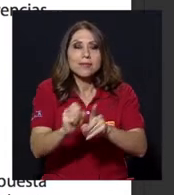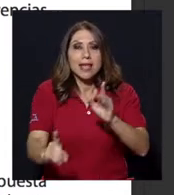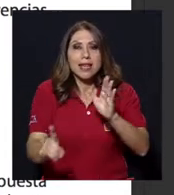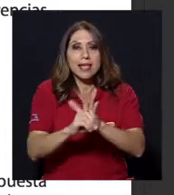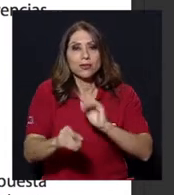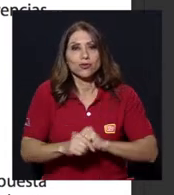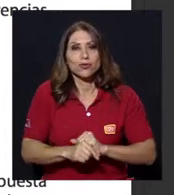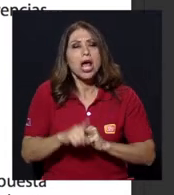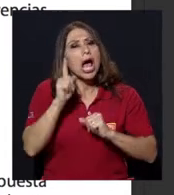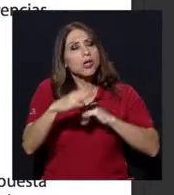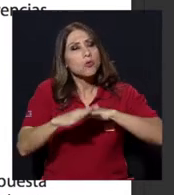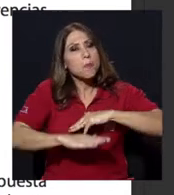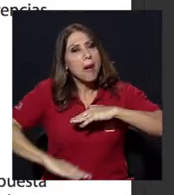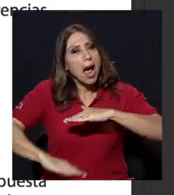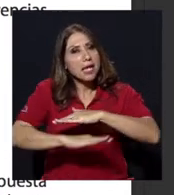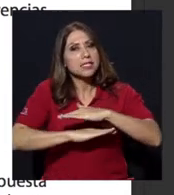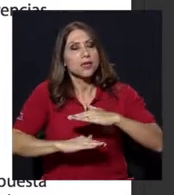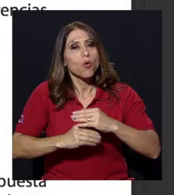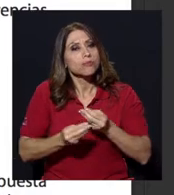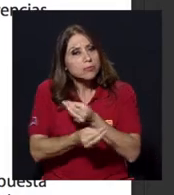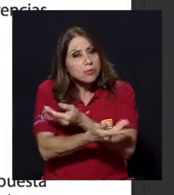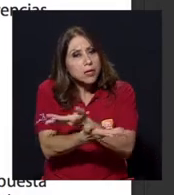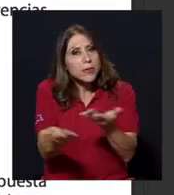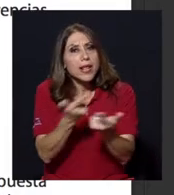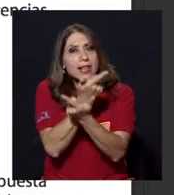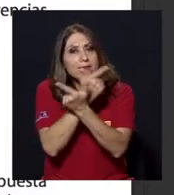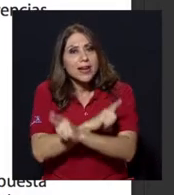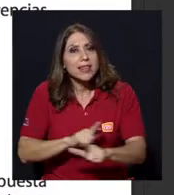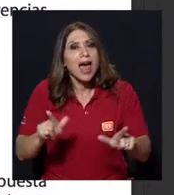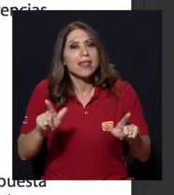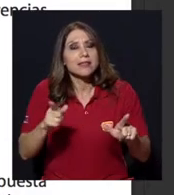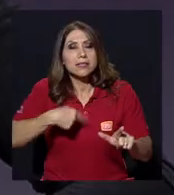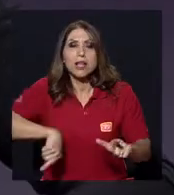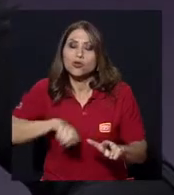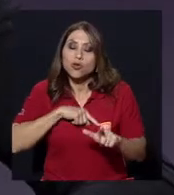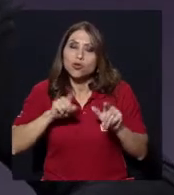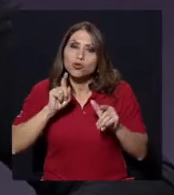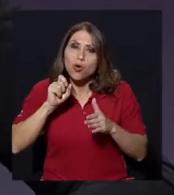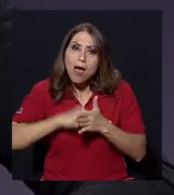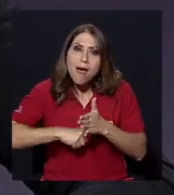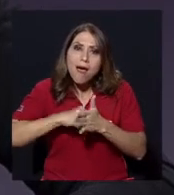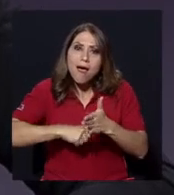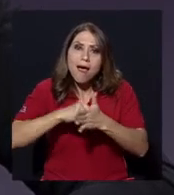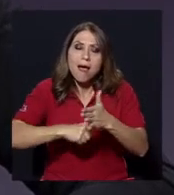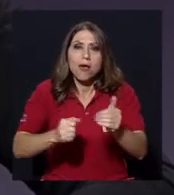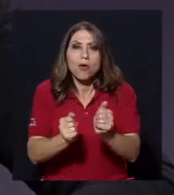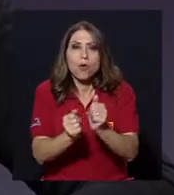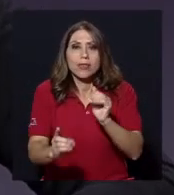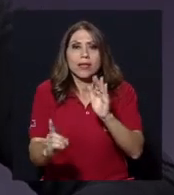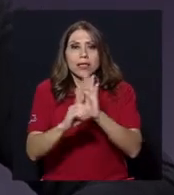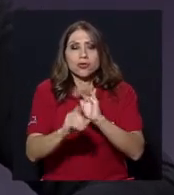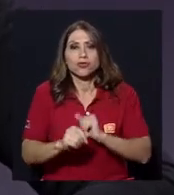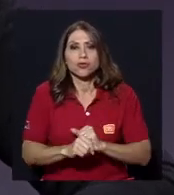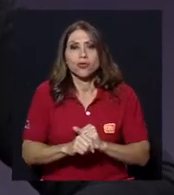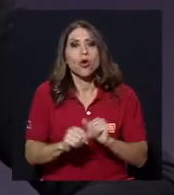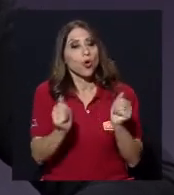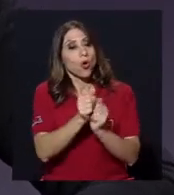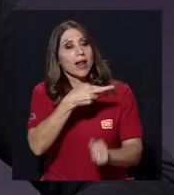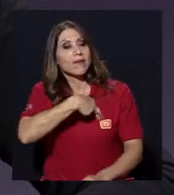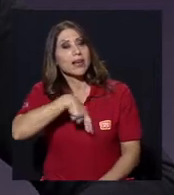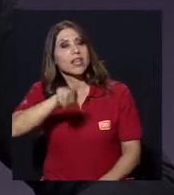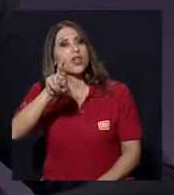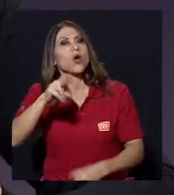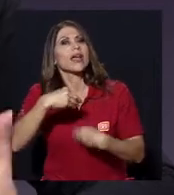digamos, de libertades cívicas que nos permiten luchar por esos derechos. En el caso de la religión, lo que se nos imponen son